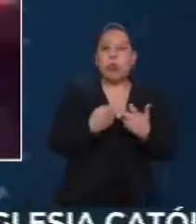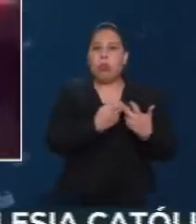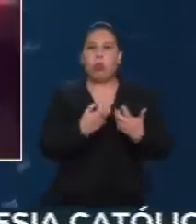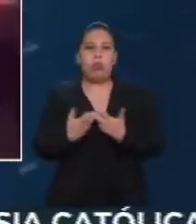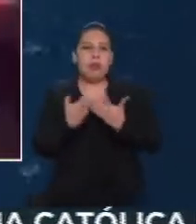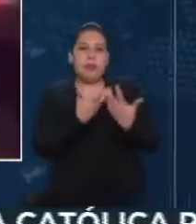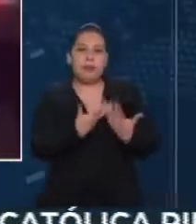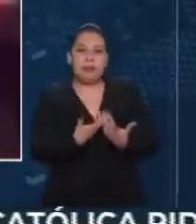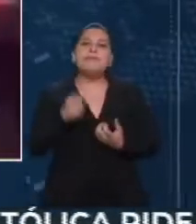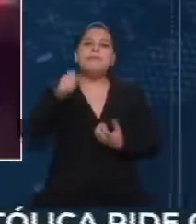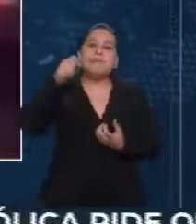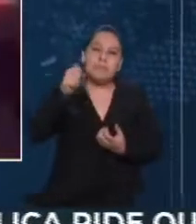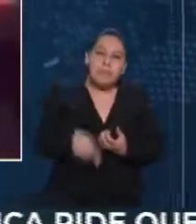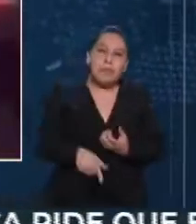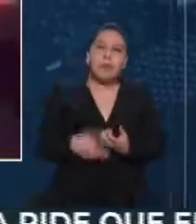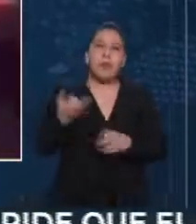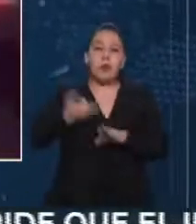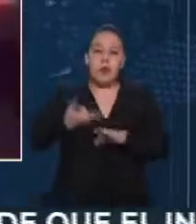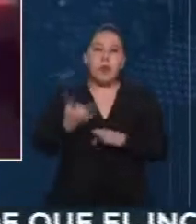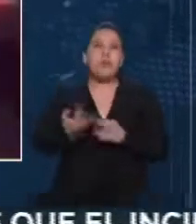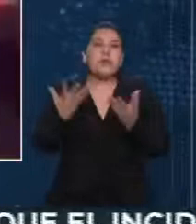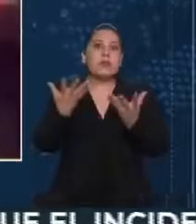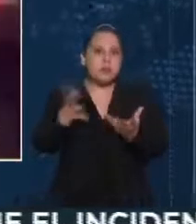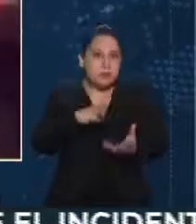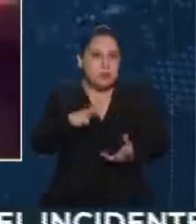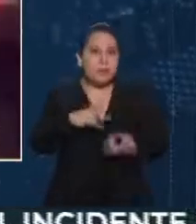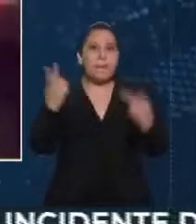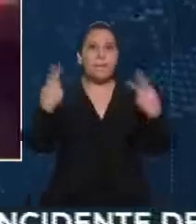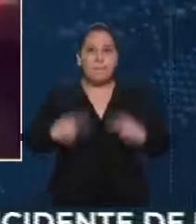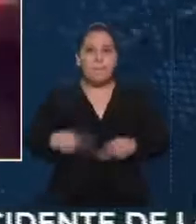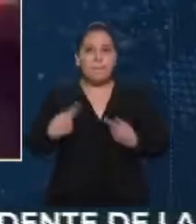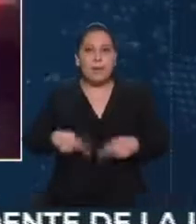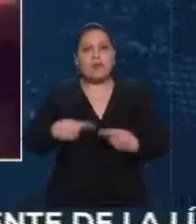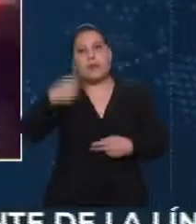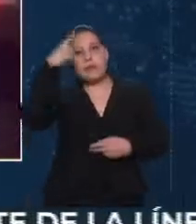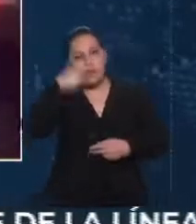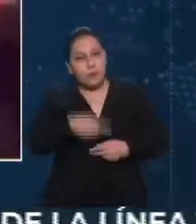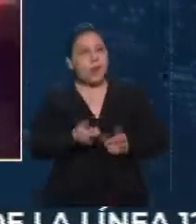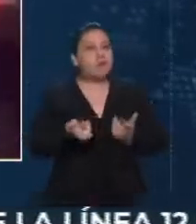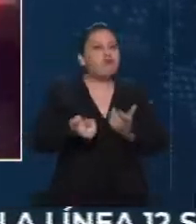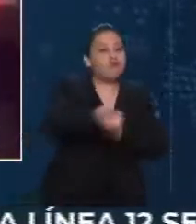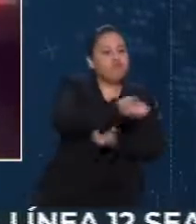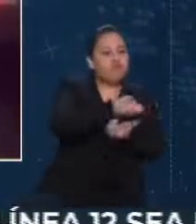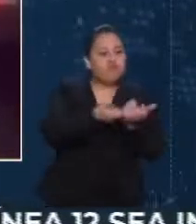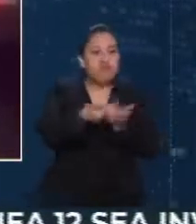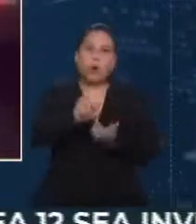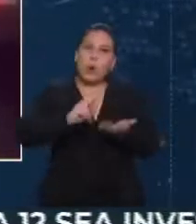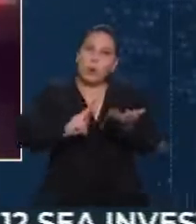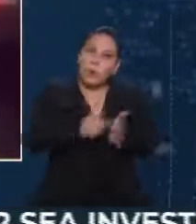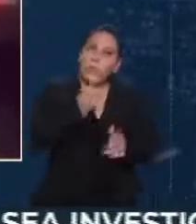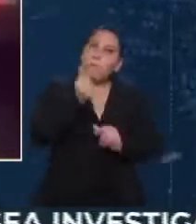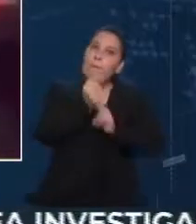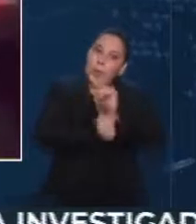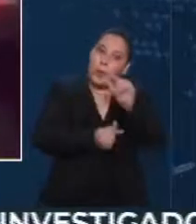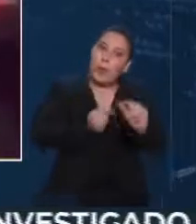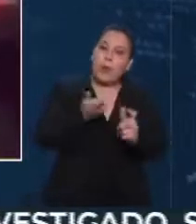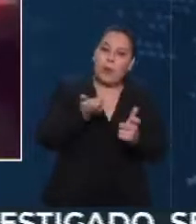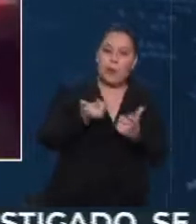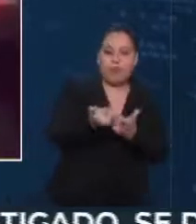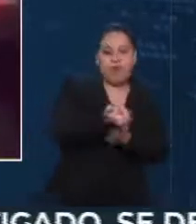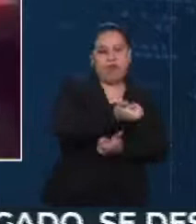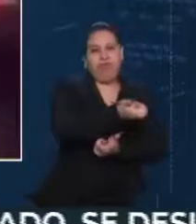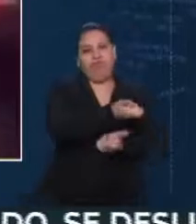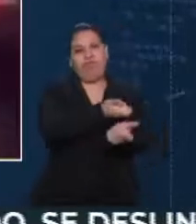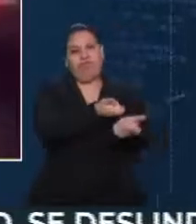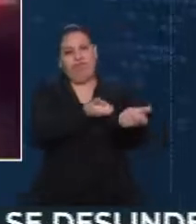a los productores de que hay demanda. Entonces eso nos está diciendo, bueno, que la economía se puede estar reactivando, más bien ya se está reactivando, y